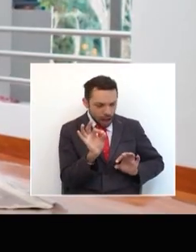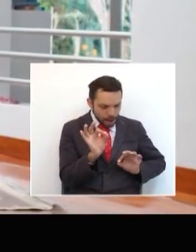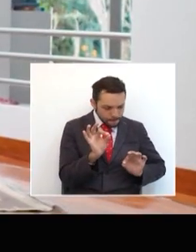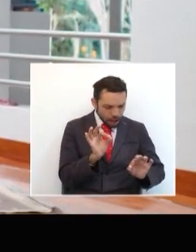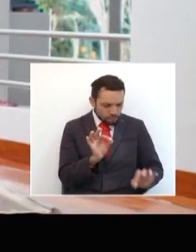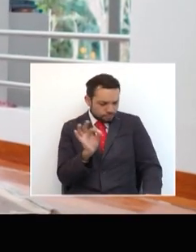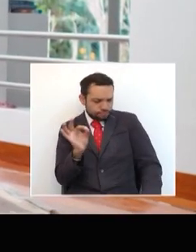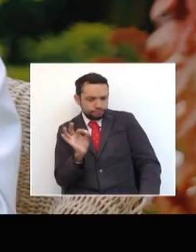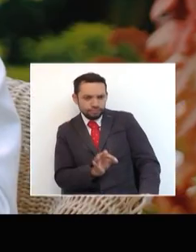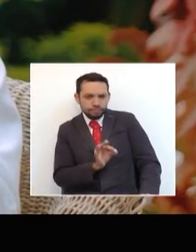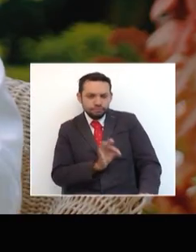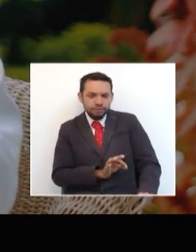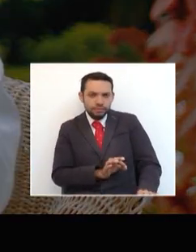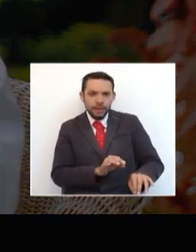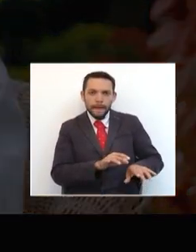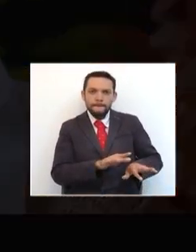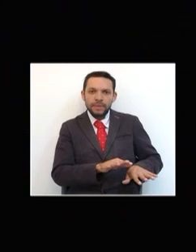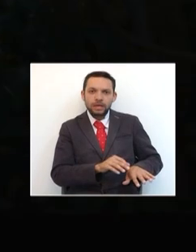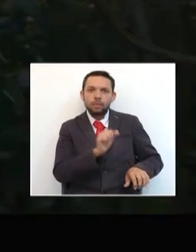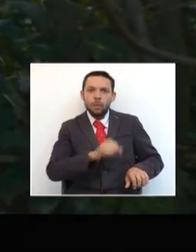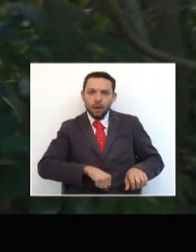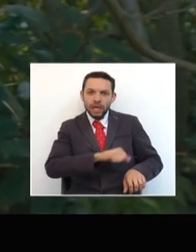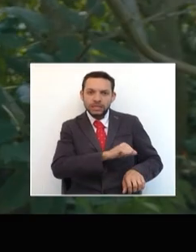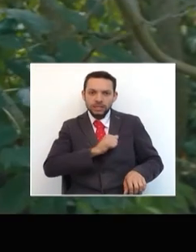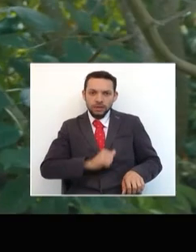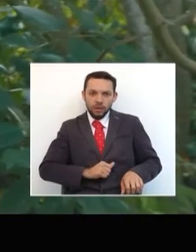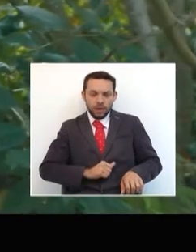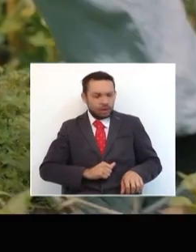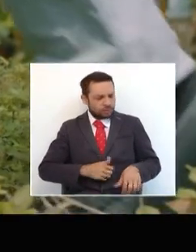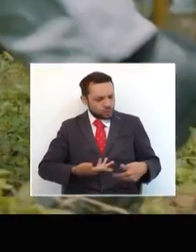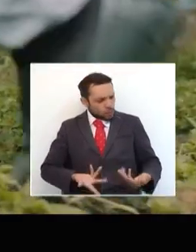así como empiezo a descubrir vacíos.